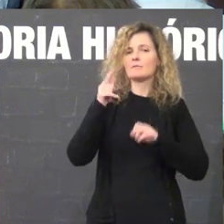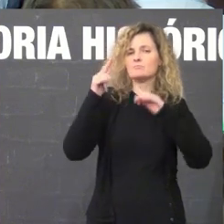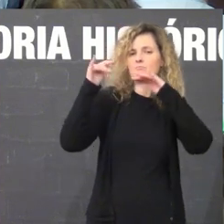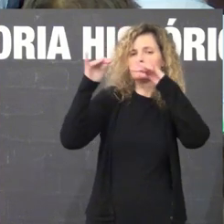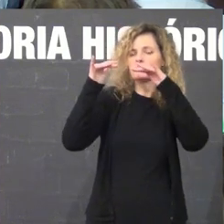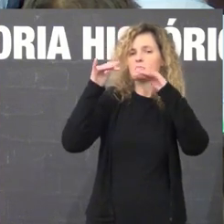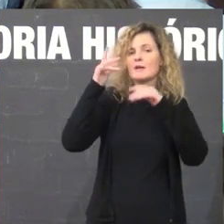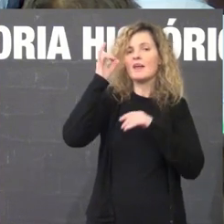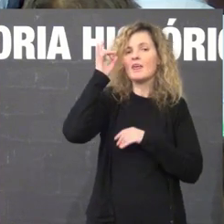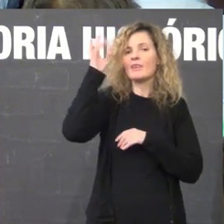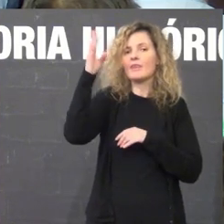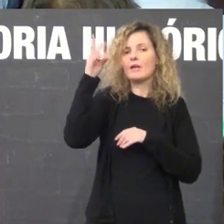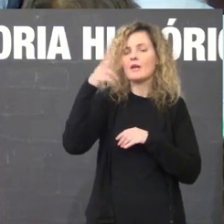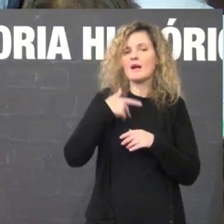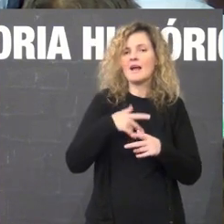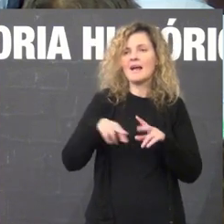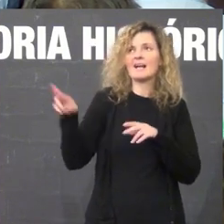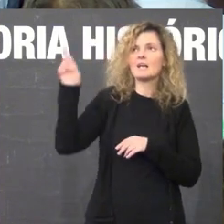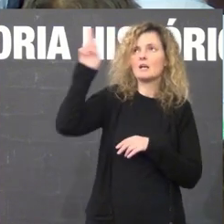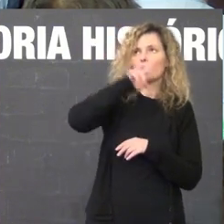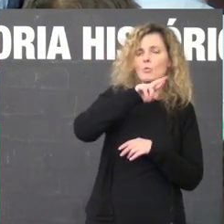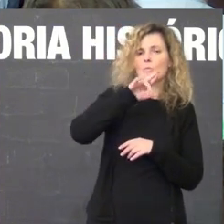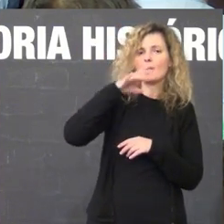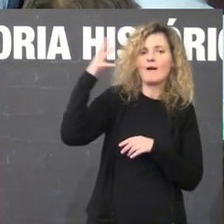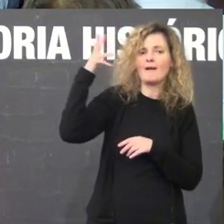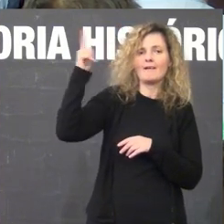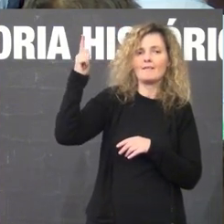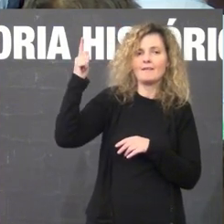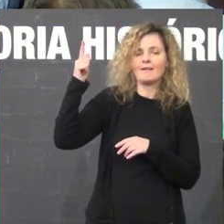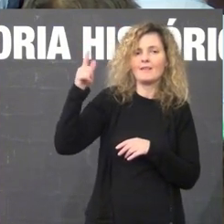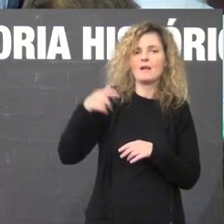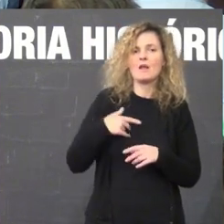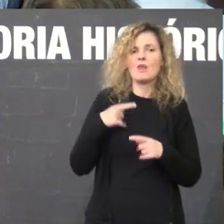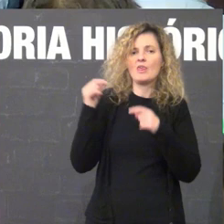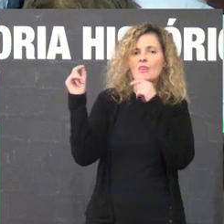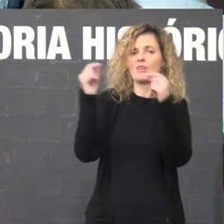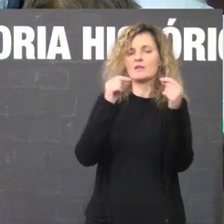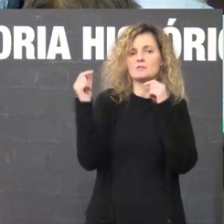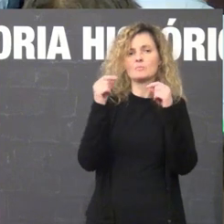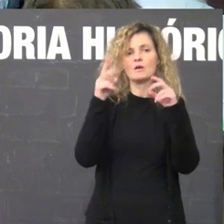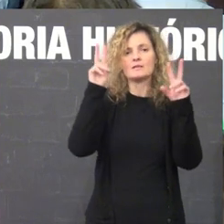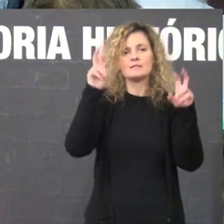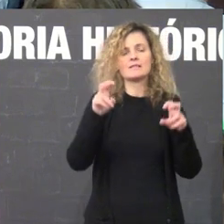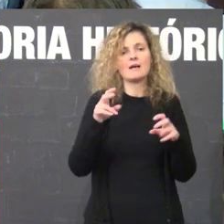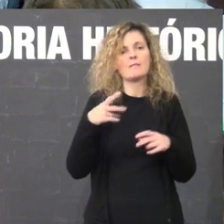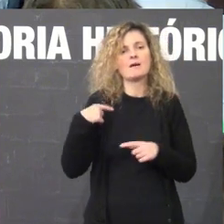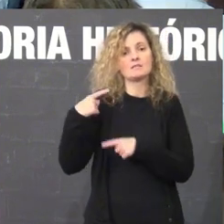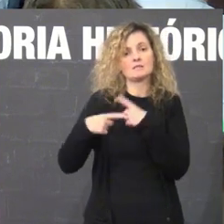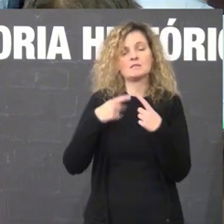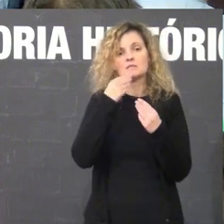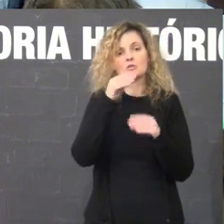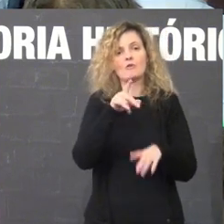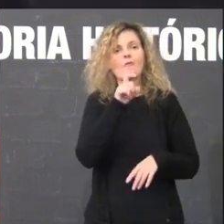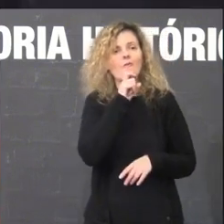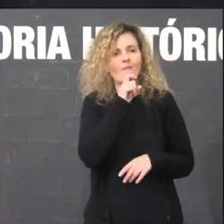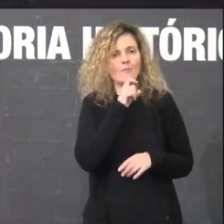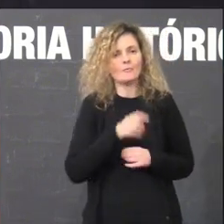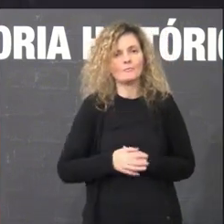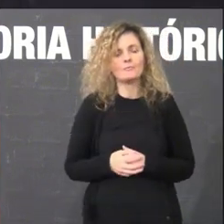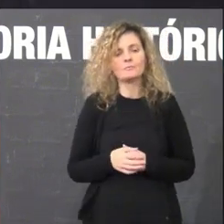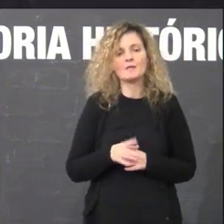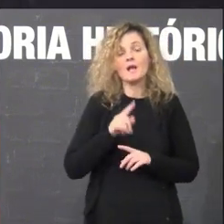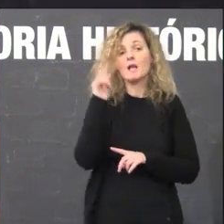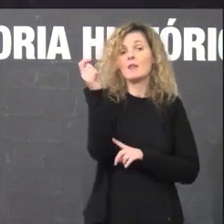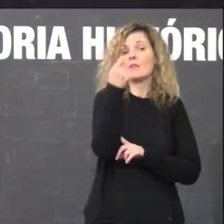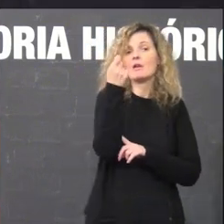esas ideas de recuperar esas ideas robadas no la disputa sobre el relato de la historia y de bueno y